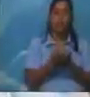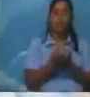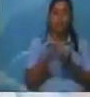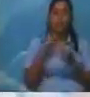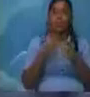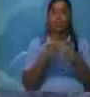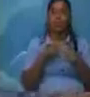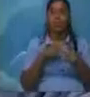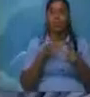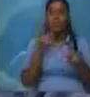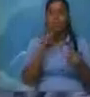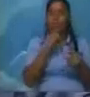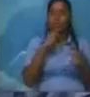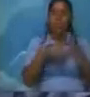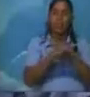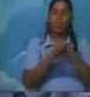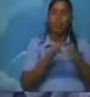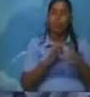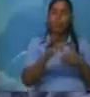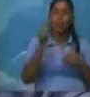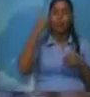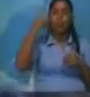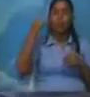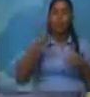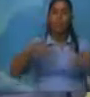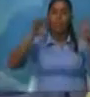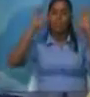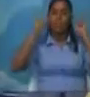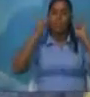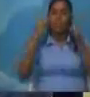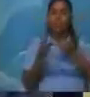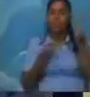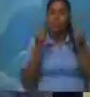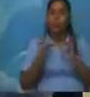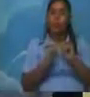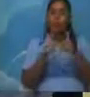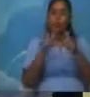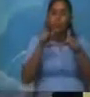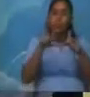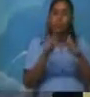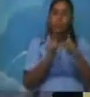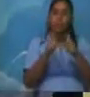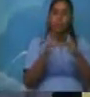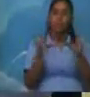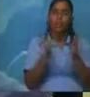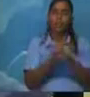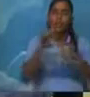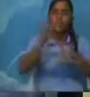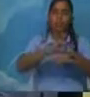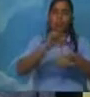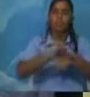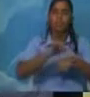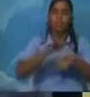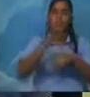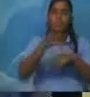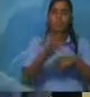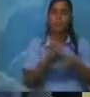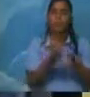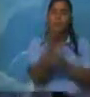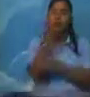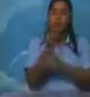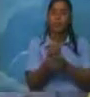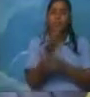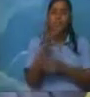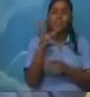s O sea que no hay que ir muy lejos para entender cómo comenzamos usted comenzó con una misión lo dejaron debajo de un árbol con